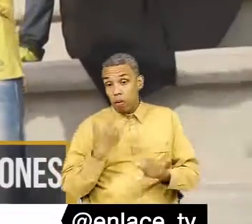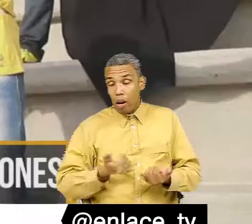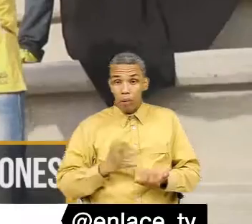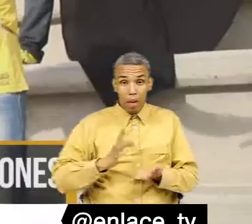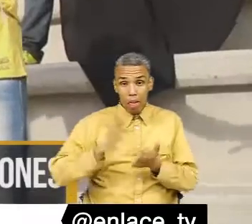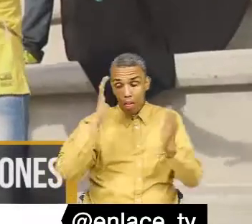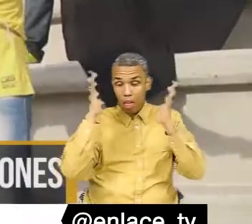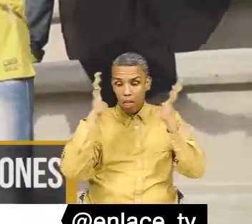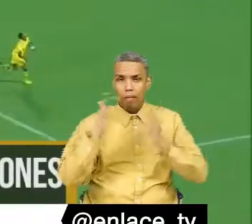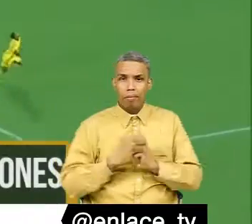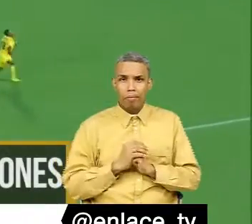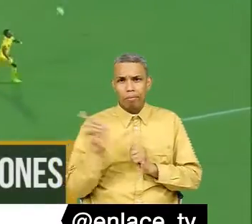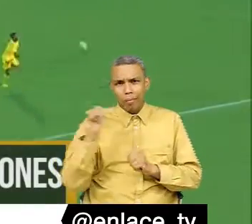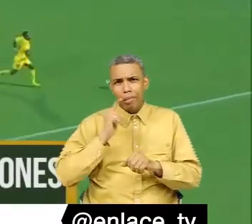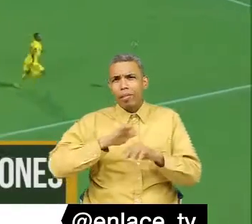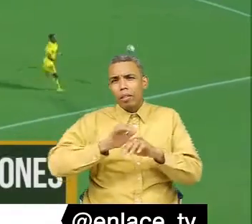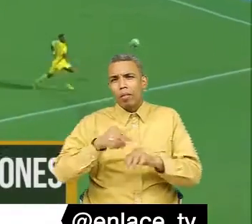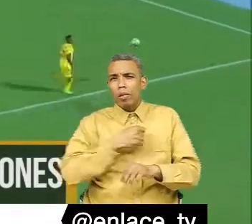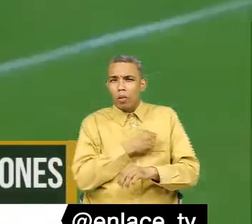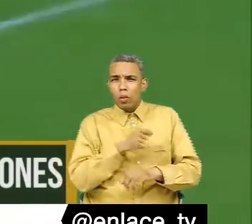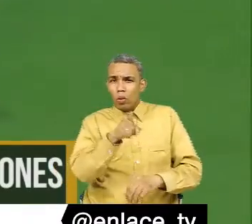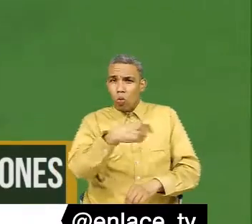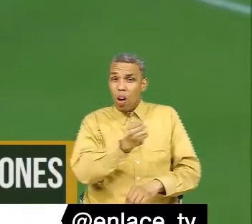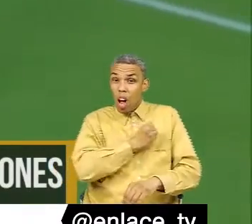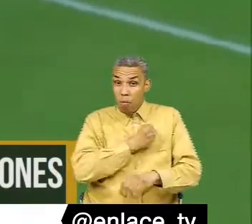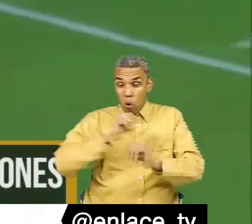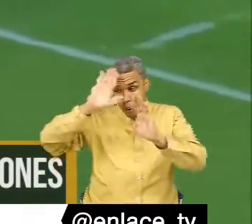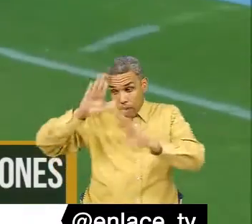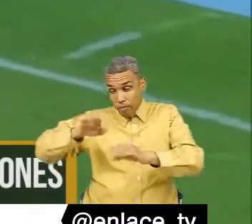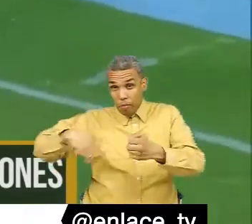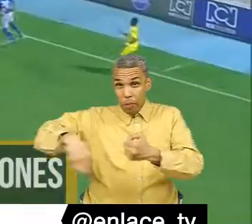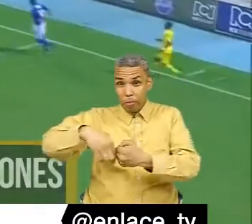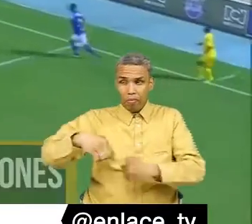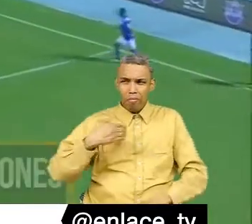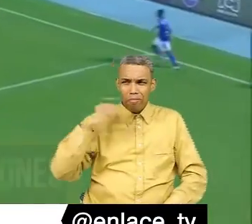tener paciencia, a la vez que mencionó que ya se estructura el plan estratégico